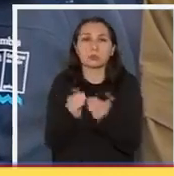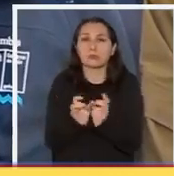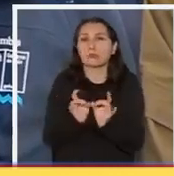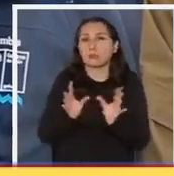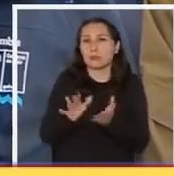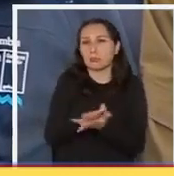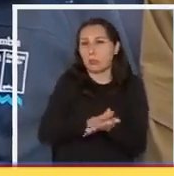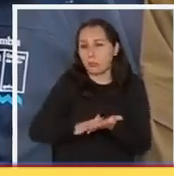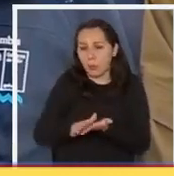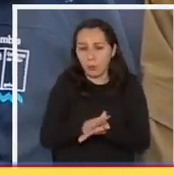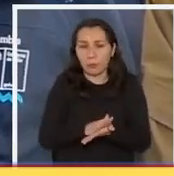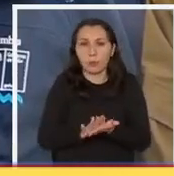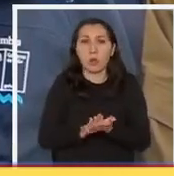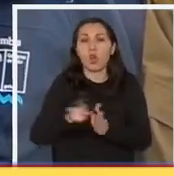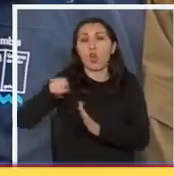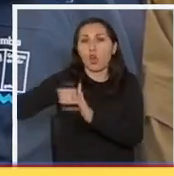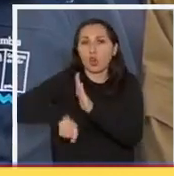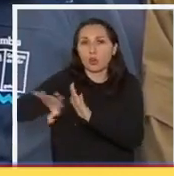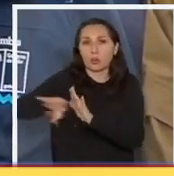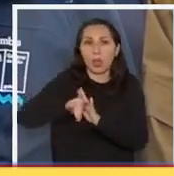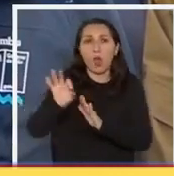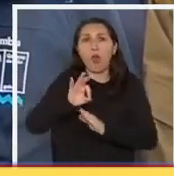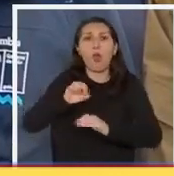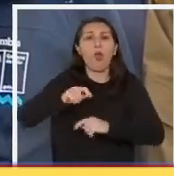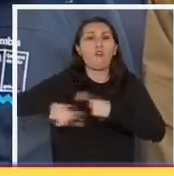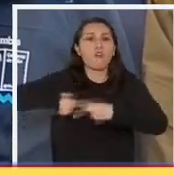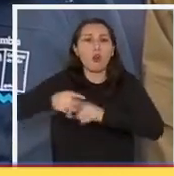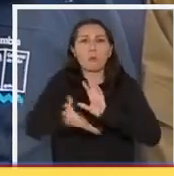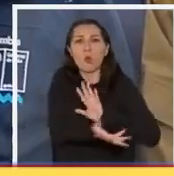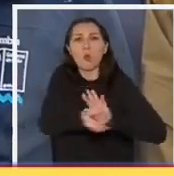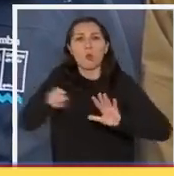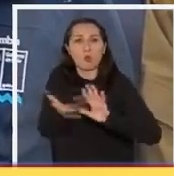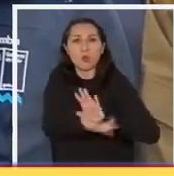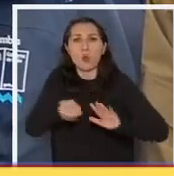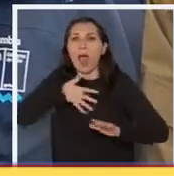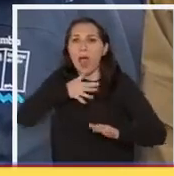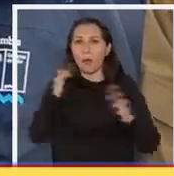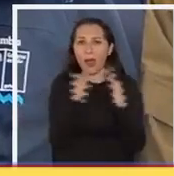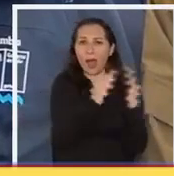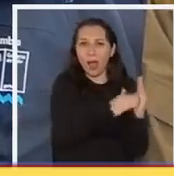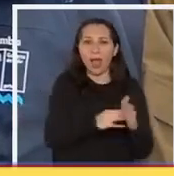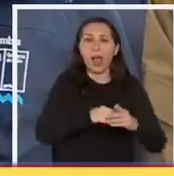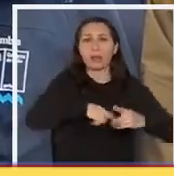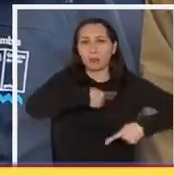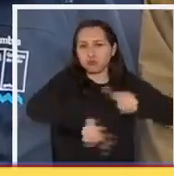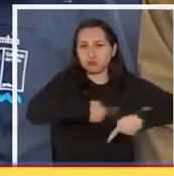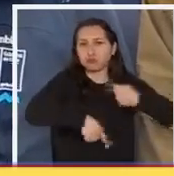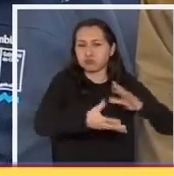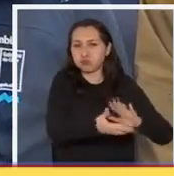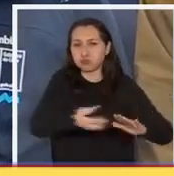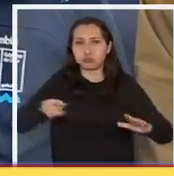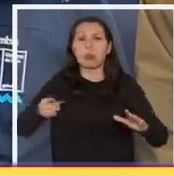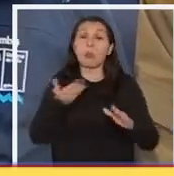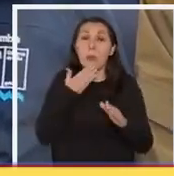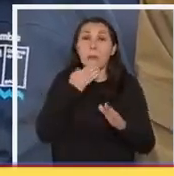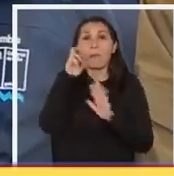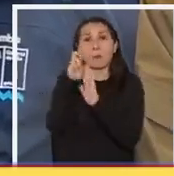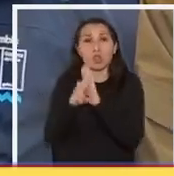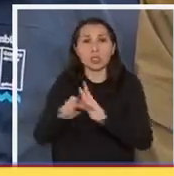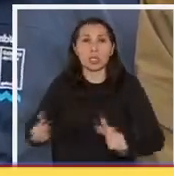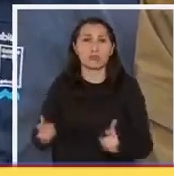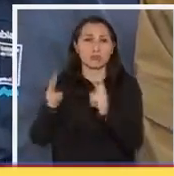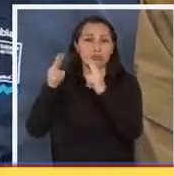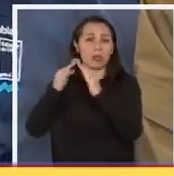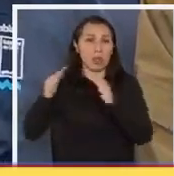ejemplo, contratar o comprar bombas para sacar el agua de las casas, para poder levantar proyectos de